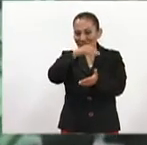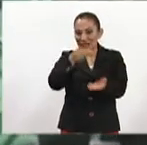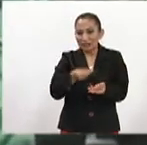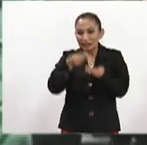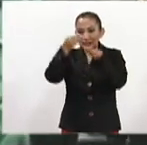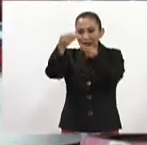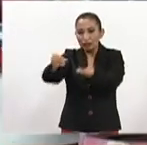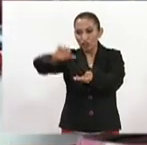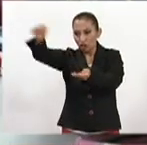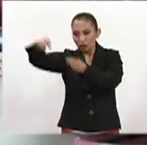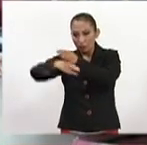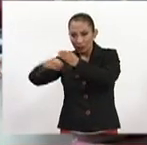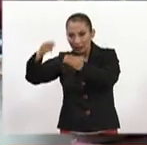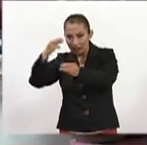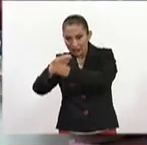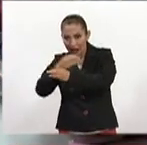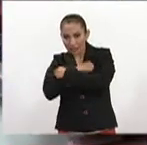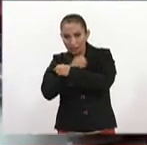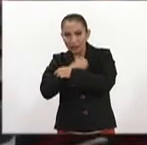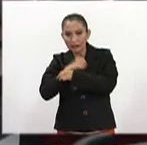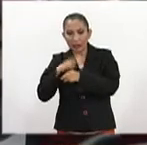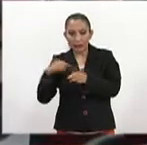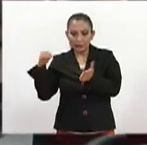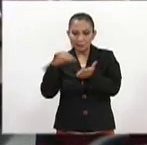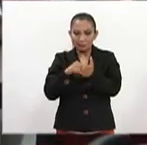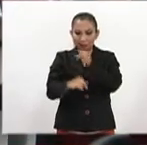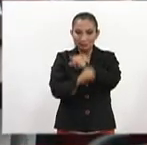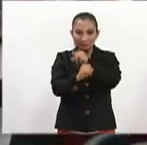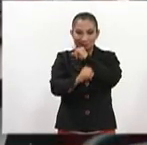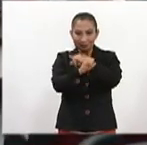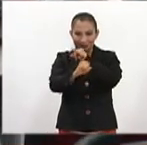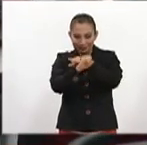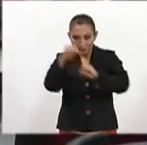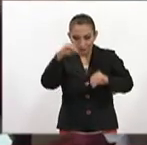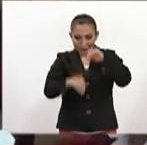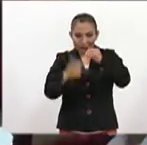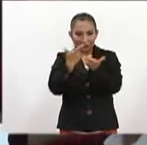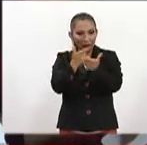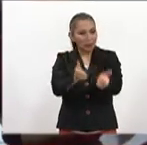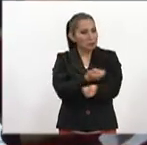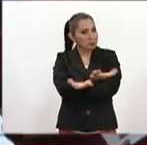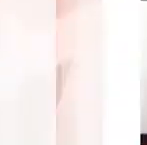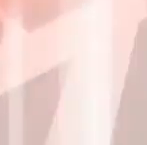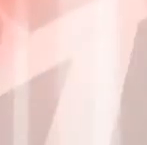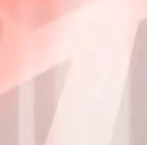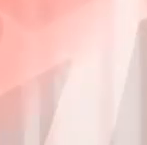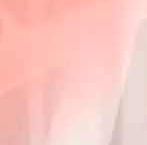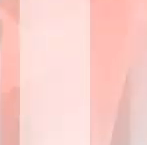y otros materiales educativos en plataformas digitales de libre acceso.